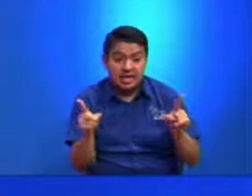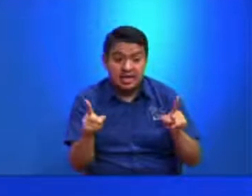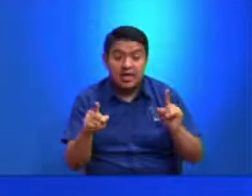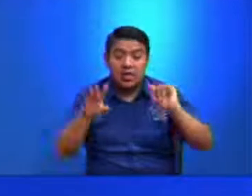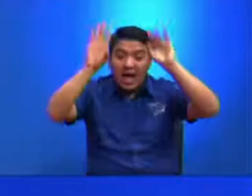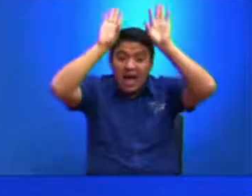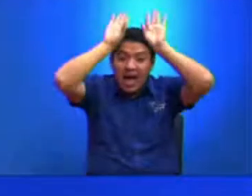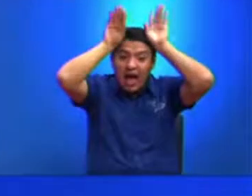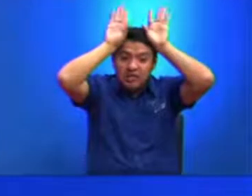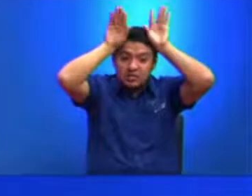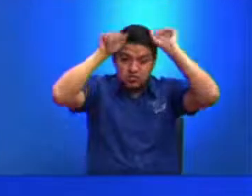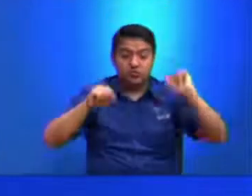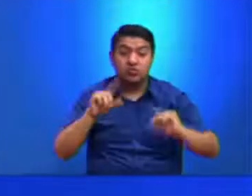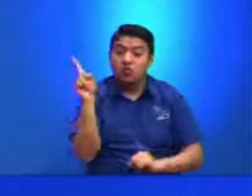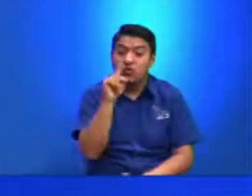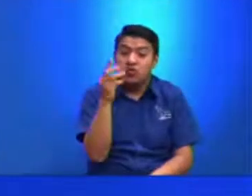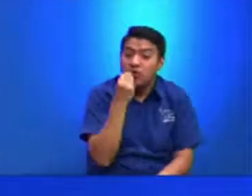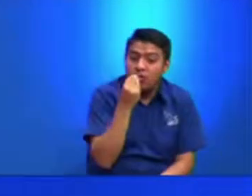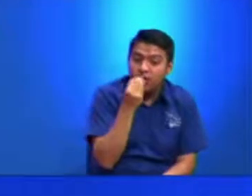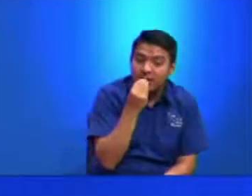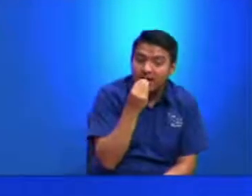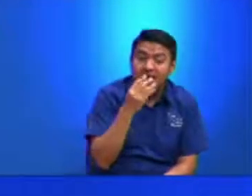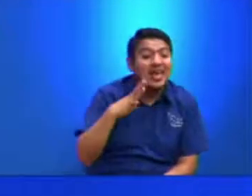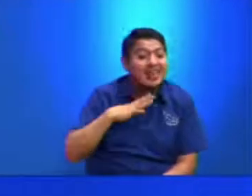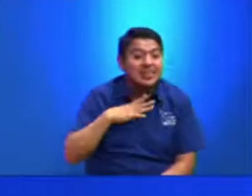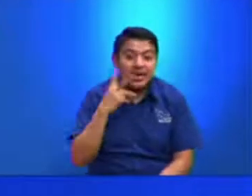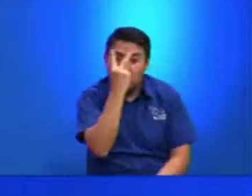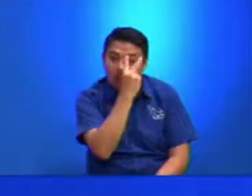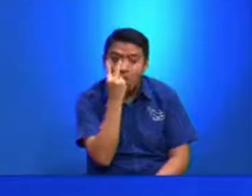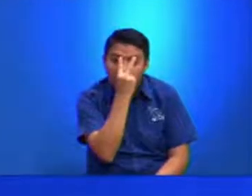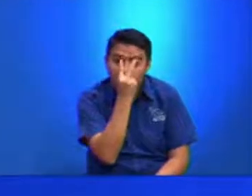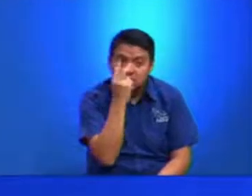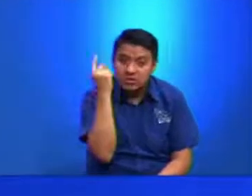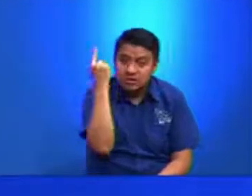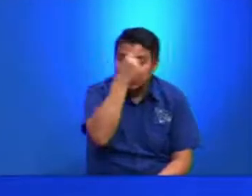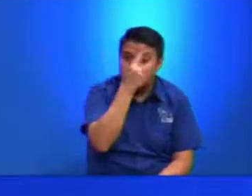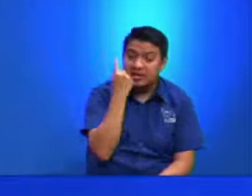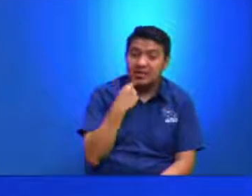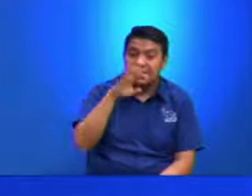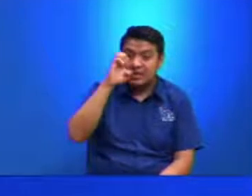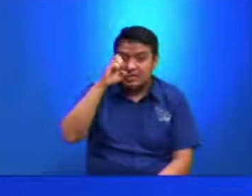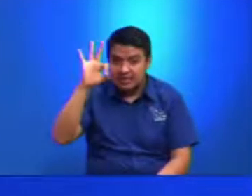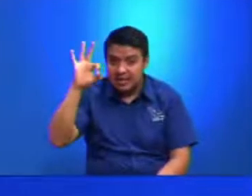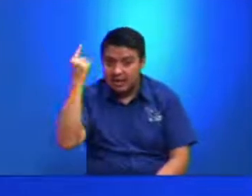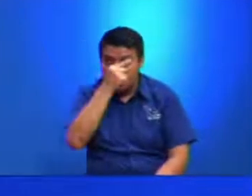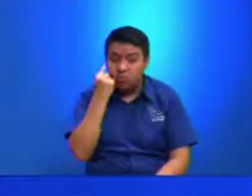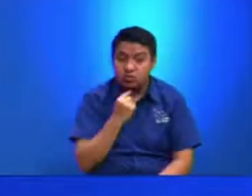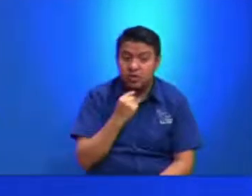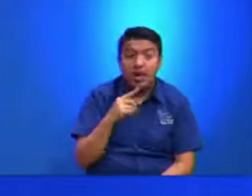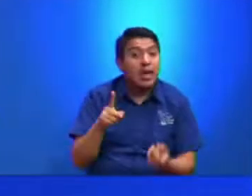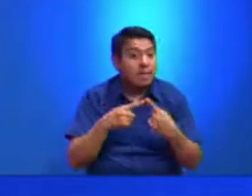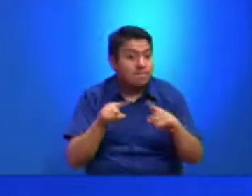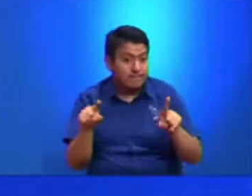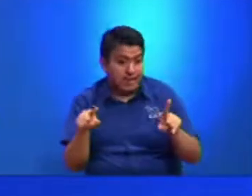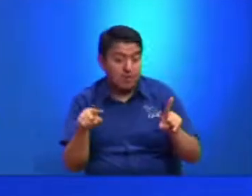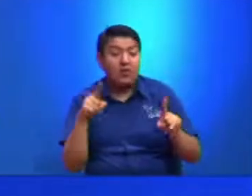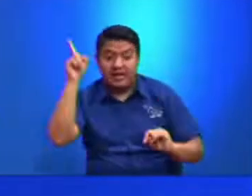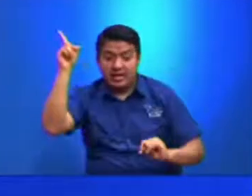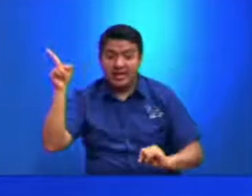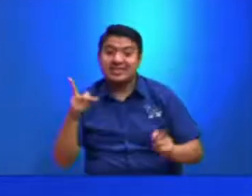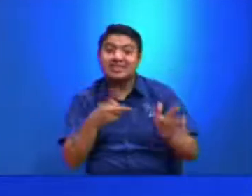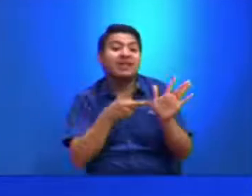nosotros tenemos discurso de Dios, los ojos resplandecen, le resplandecen los ojos a uno, hermano. Es